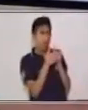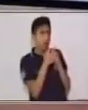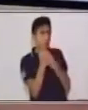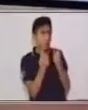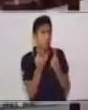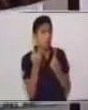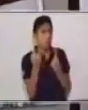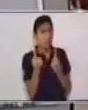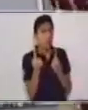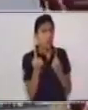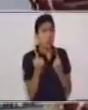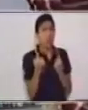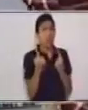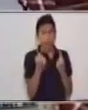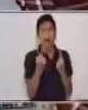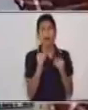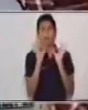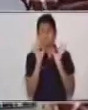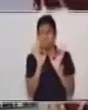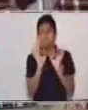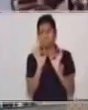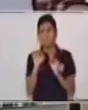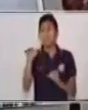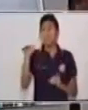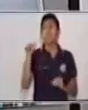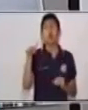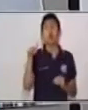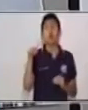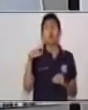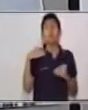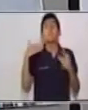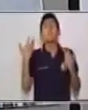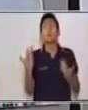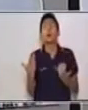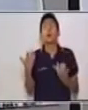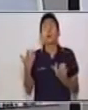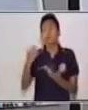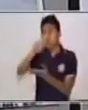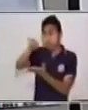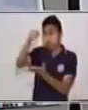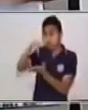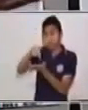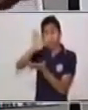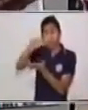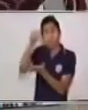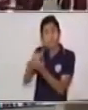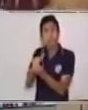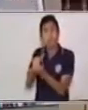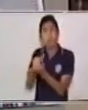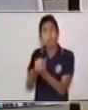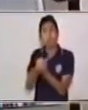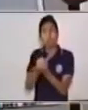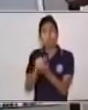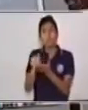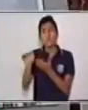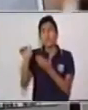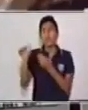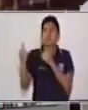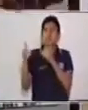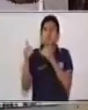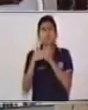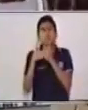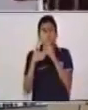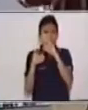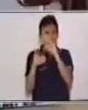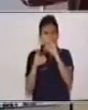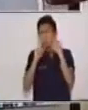aledañas? Muy bien, va a ser zonas, porque es la parte elemental, el sustantivo elemental. Y aledañas no puede ser sustantivo, porque